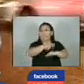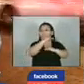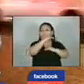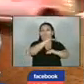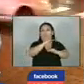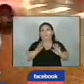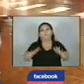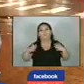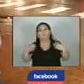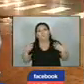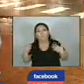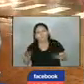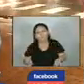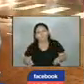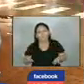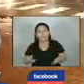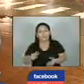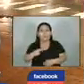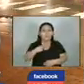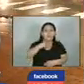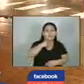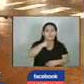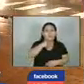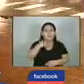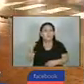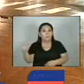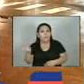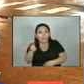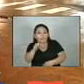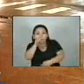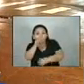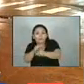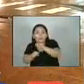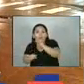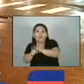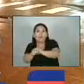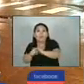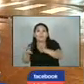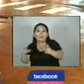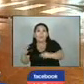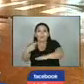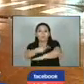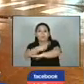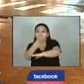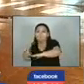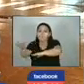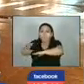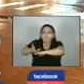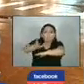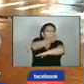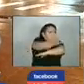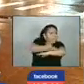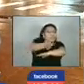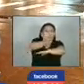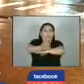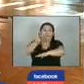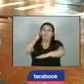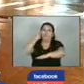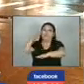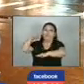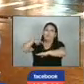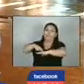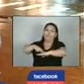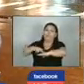es por eso que ellos mencionan que se está complicando y que muchos emigrantes están llegando a las diferentes fronteras y estamos viendo estos panoramas que